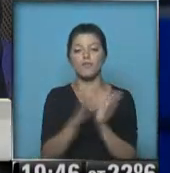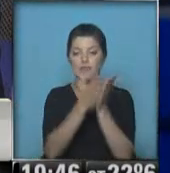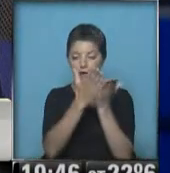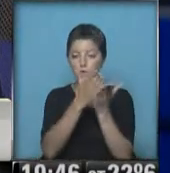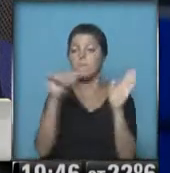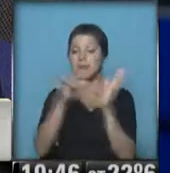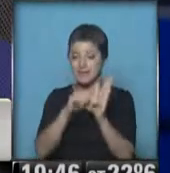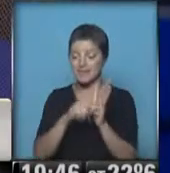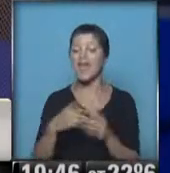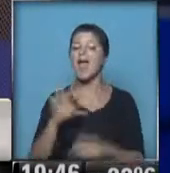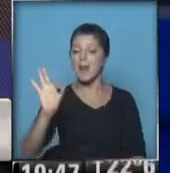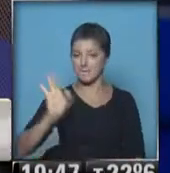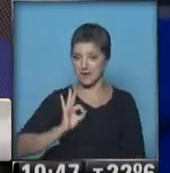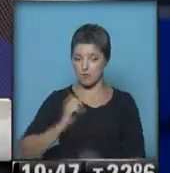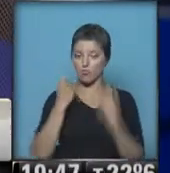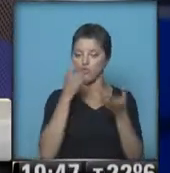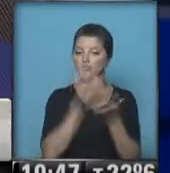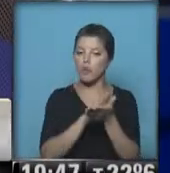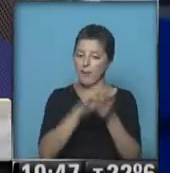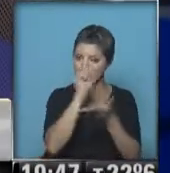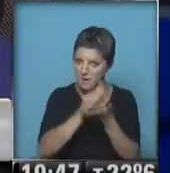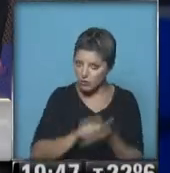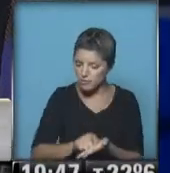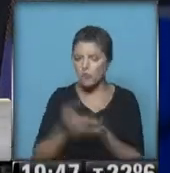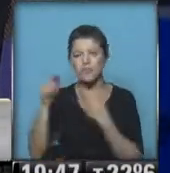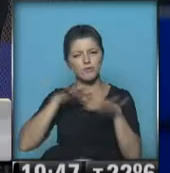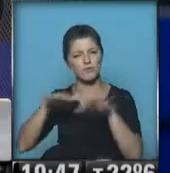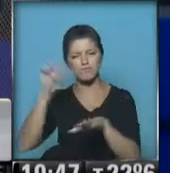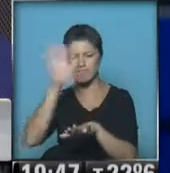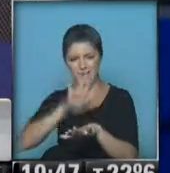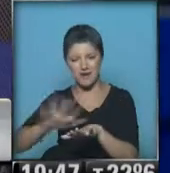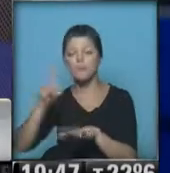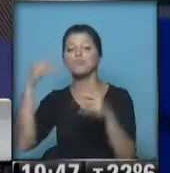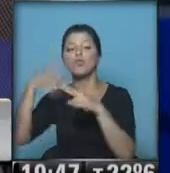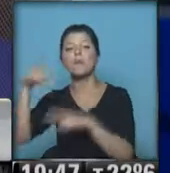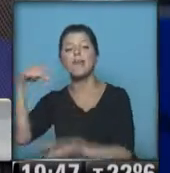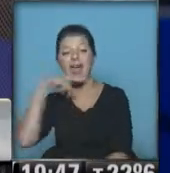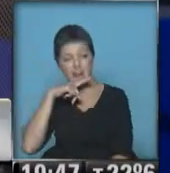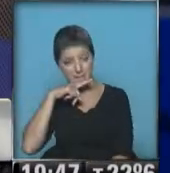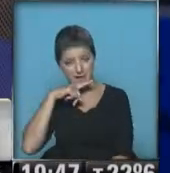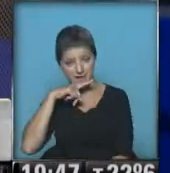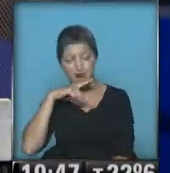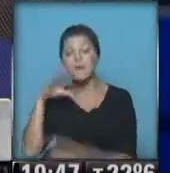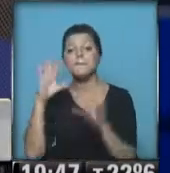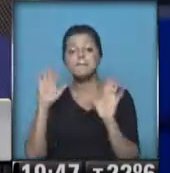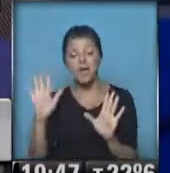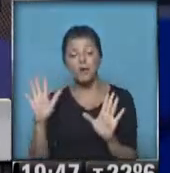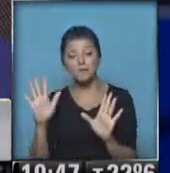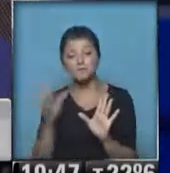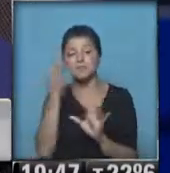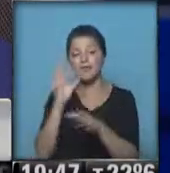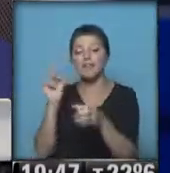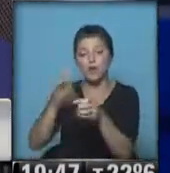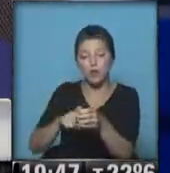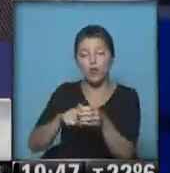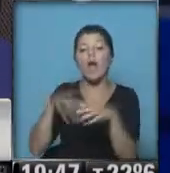Ortega Gasset en periodismo. Un caso muy extraño que tiene un nombre en alemán, pero tiene en realidad implicancias con el Partido